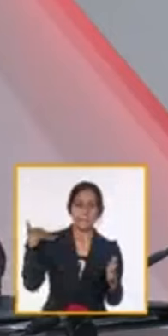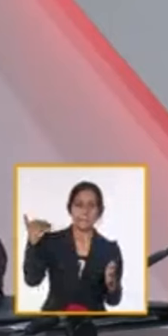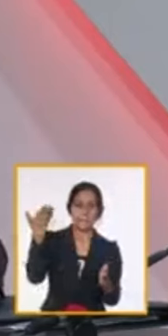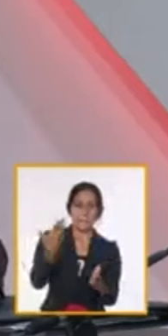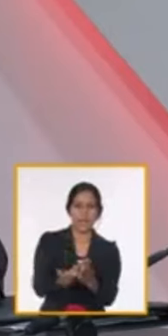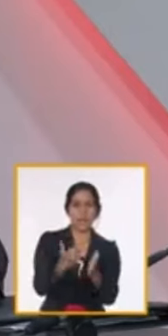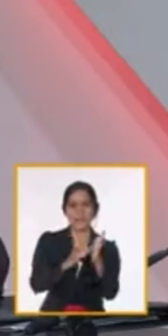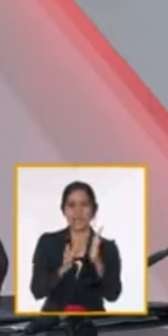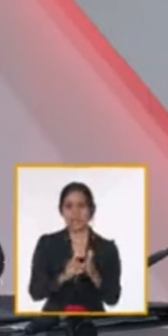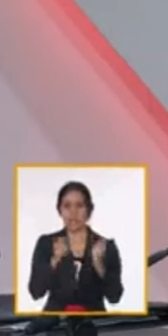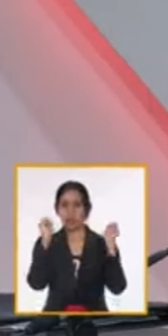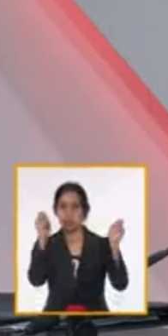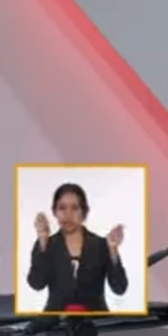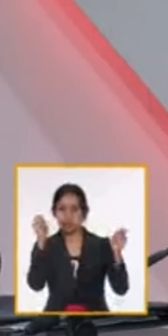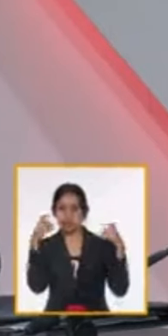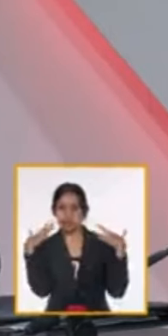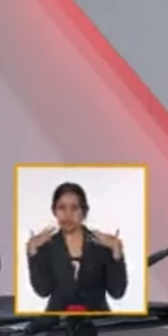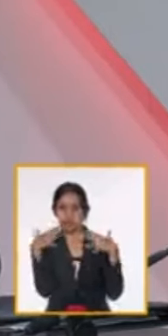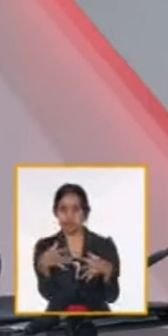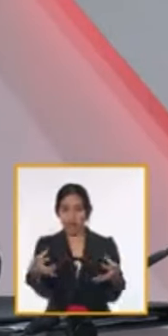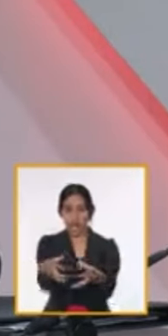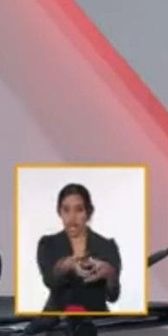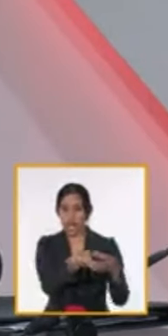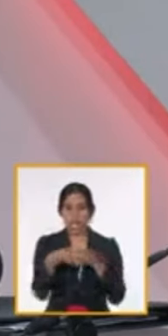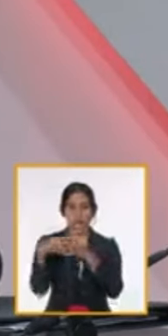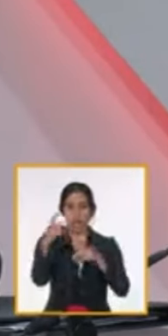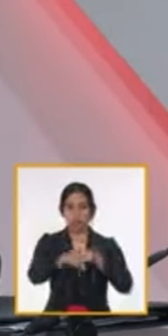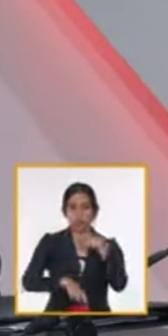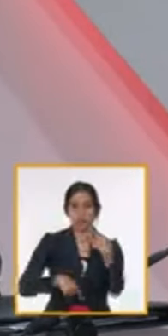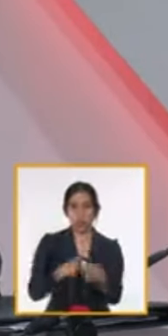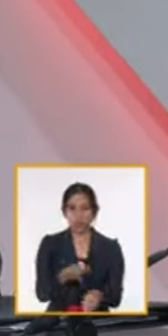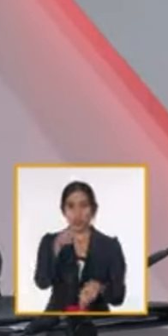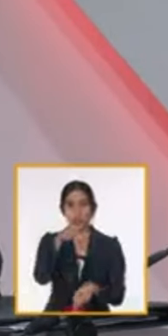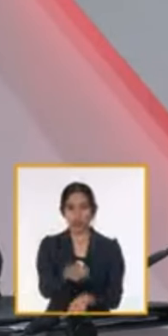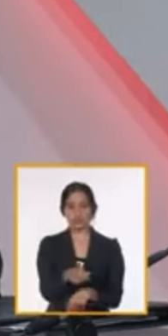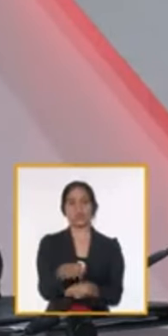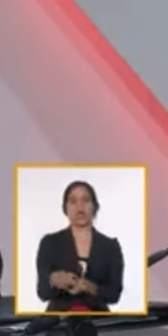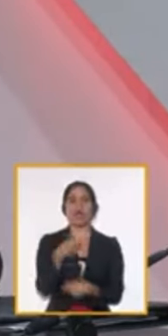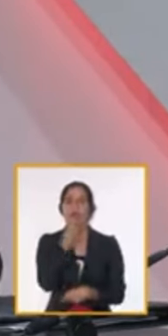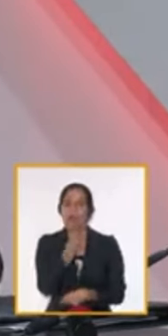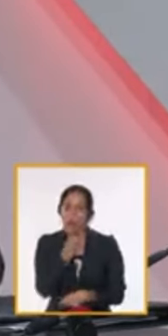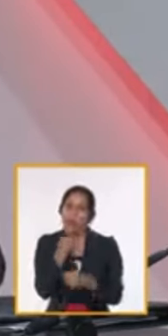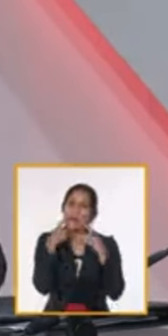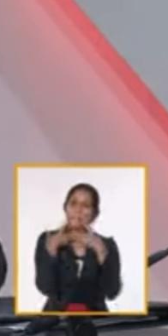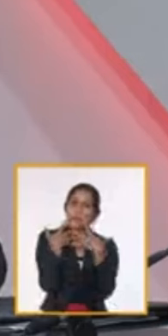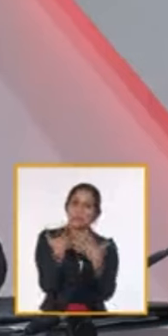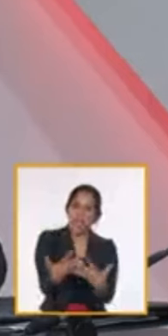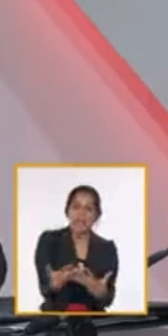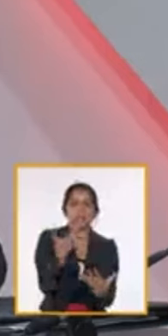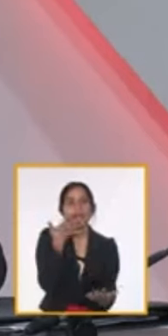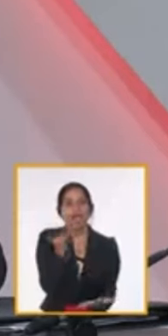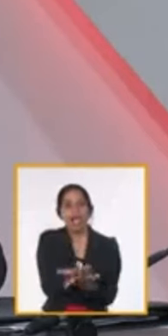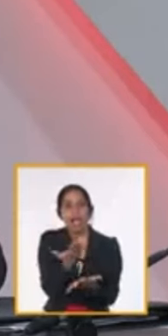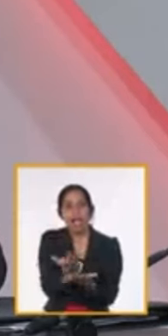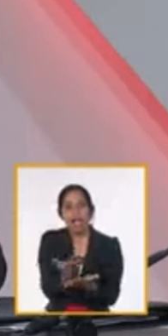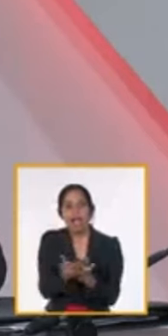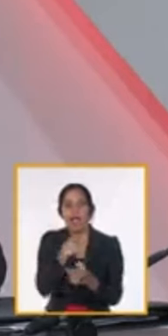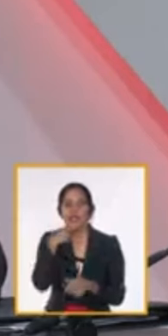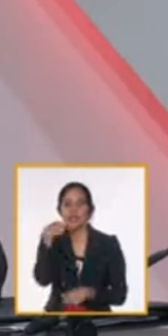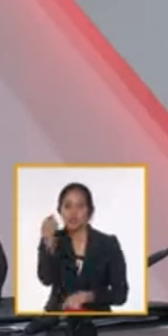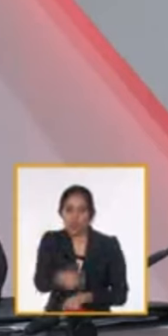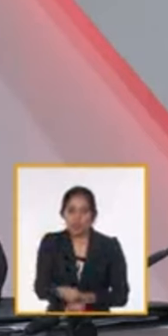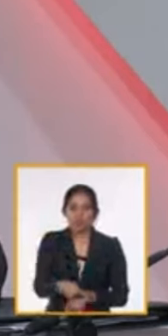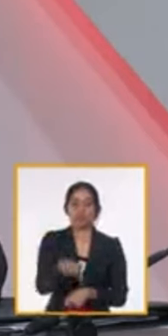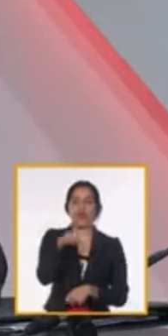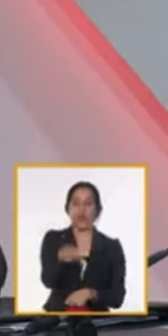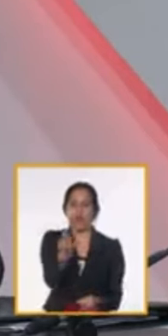la represión contra la protesta estudiantil. Frente a los reclamos legítimos, frente a esta